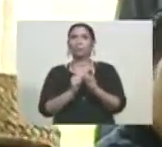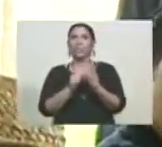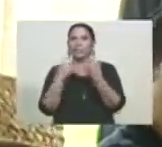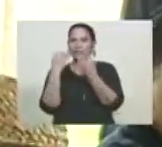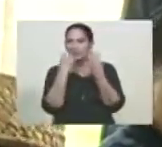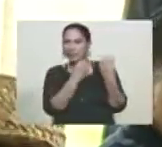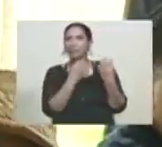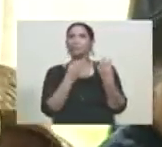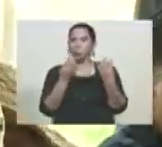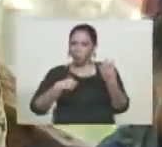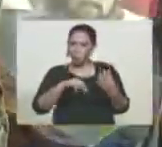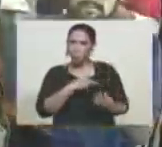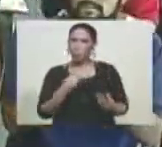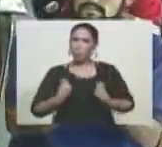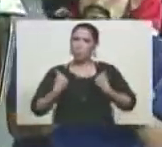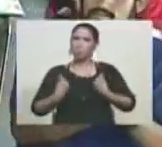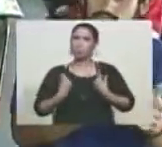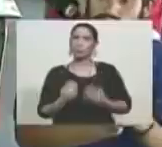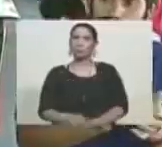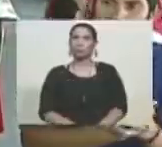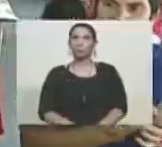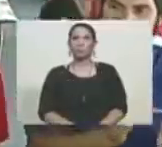ahí.